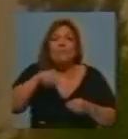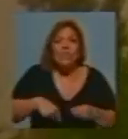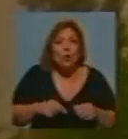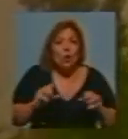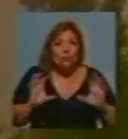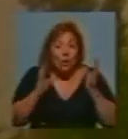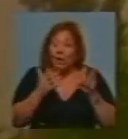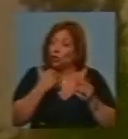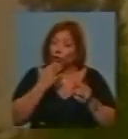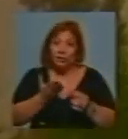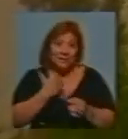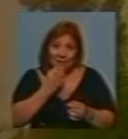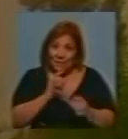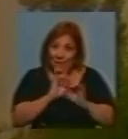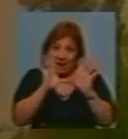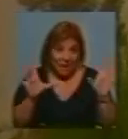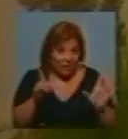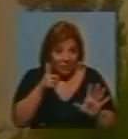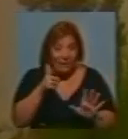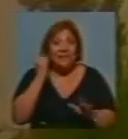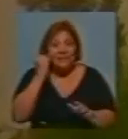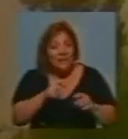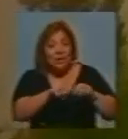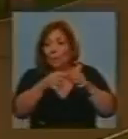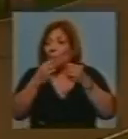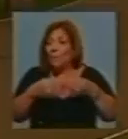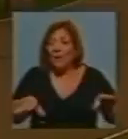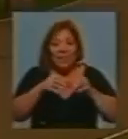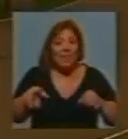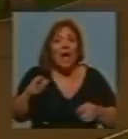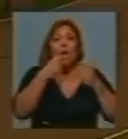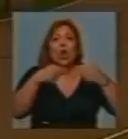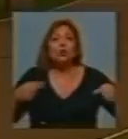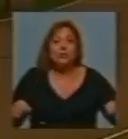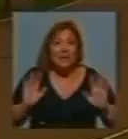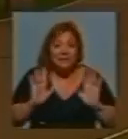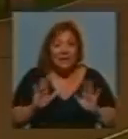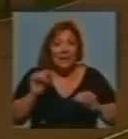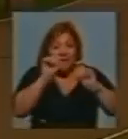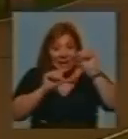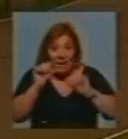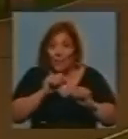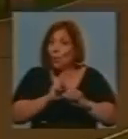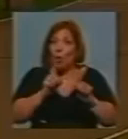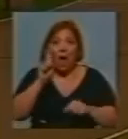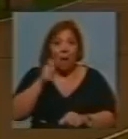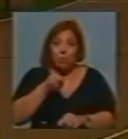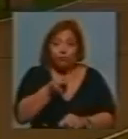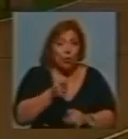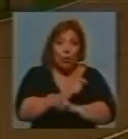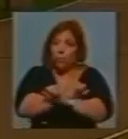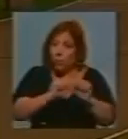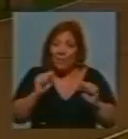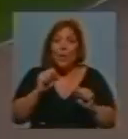siniestro, se sabe que se produjeron solo daños materiales. A causa de los químicos, los bomberos no pudieron usar agua y